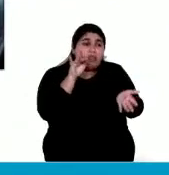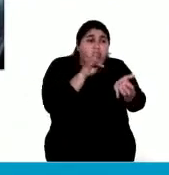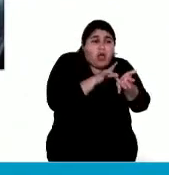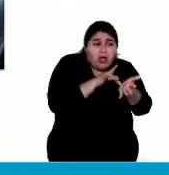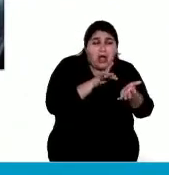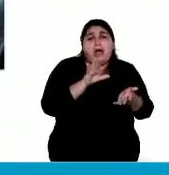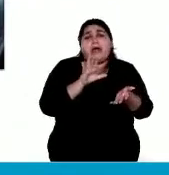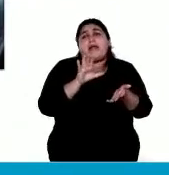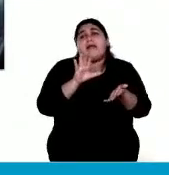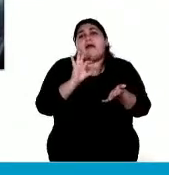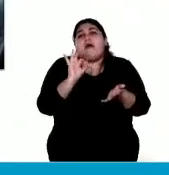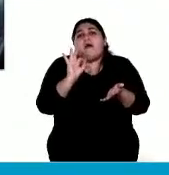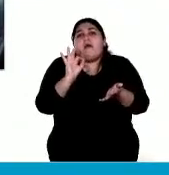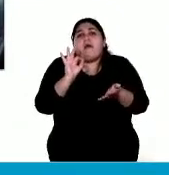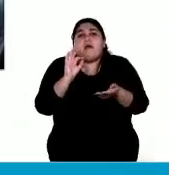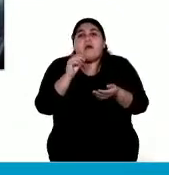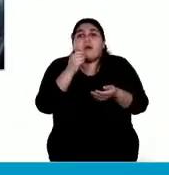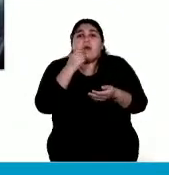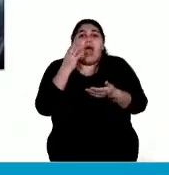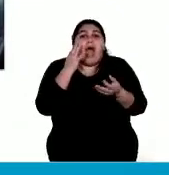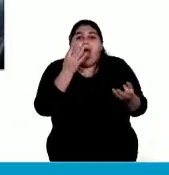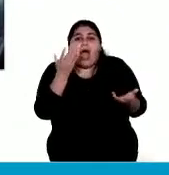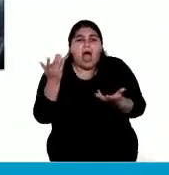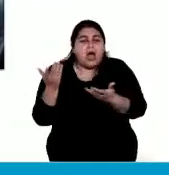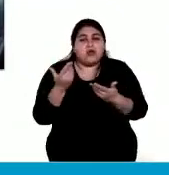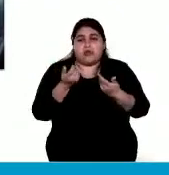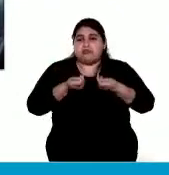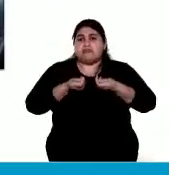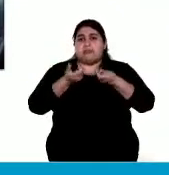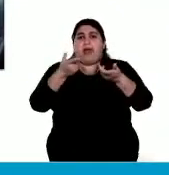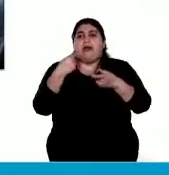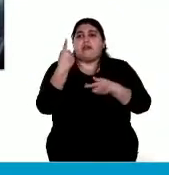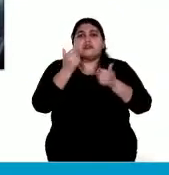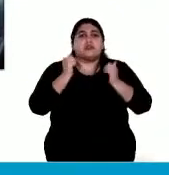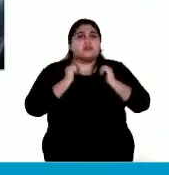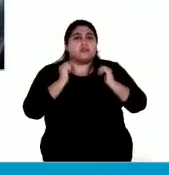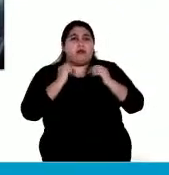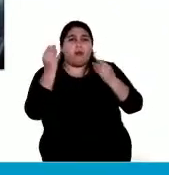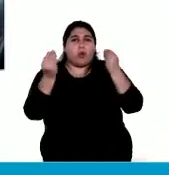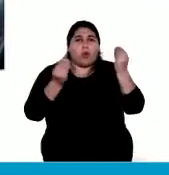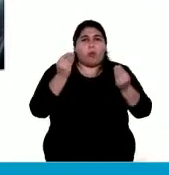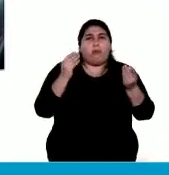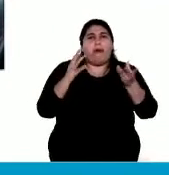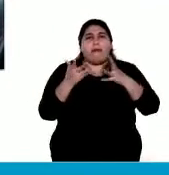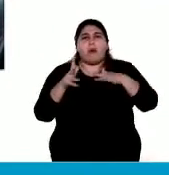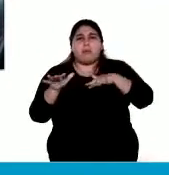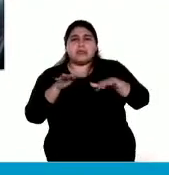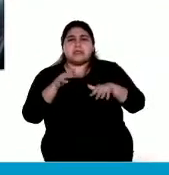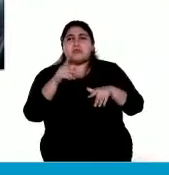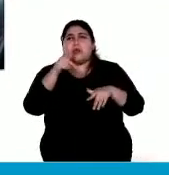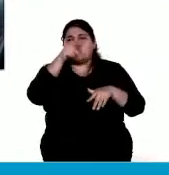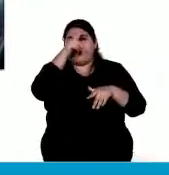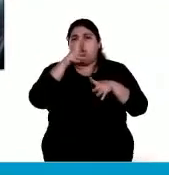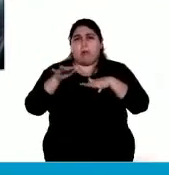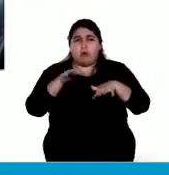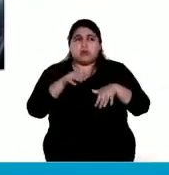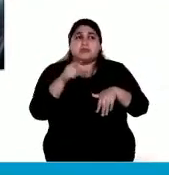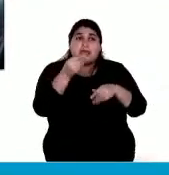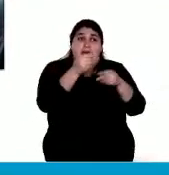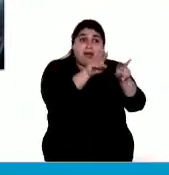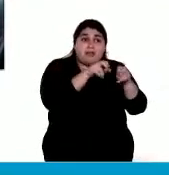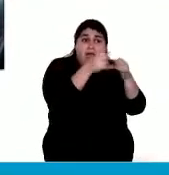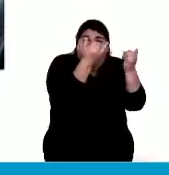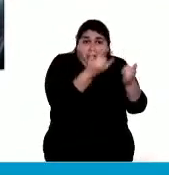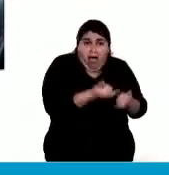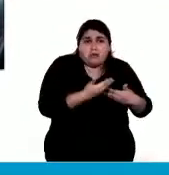a los 17 millones de bonaerenses estar en vilo por un conflicto como el que se atravesó con la policía de la